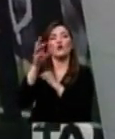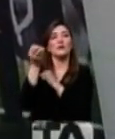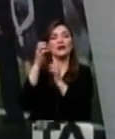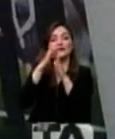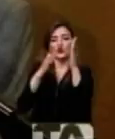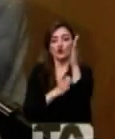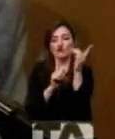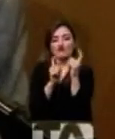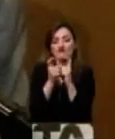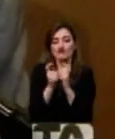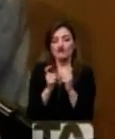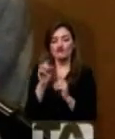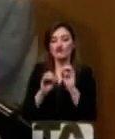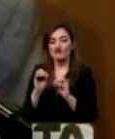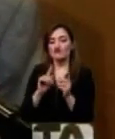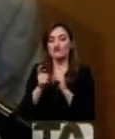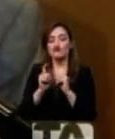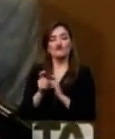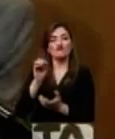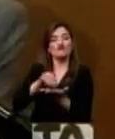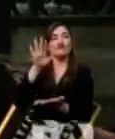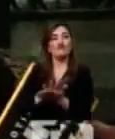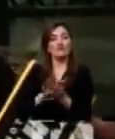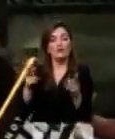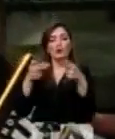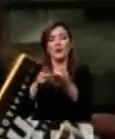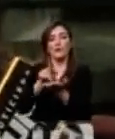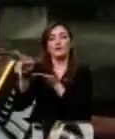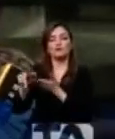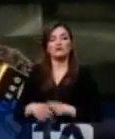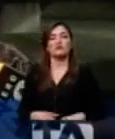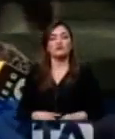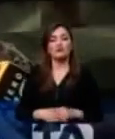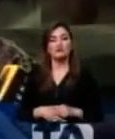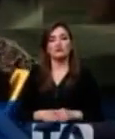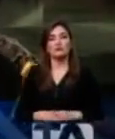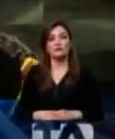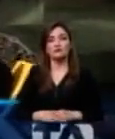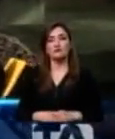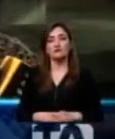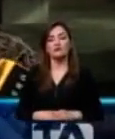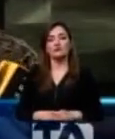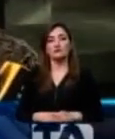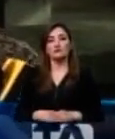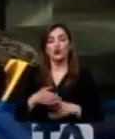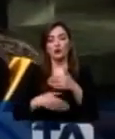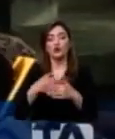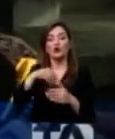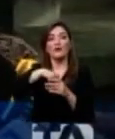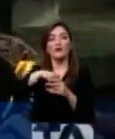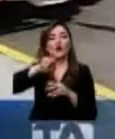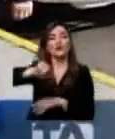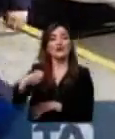forman los estatutos y más tarde ejecutan los traspasos dación de bienes que tuvieron inobservancias de los procesos internos de